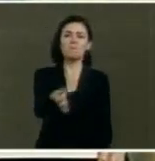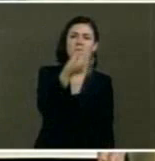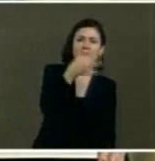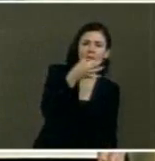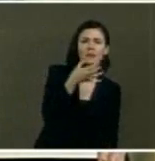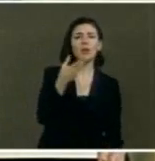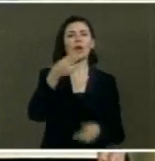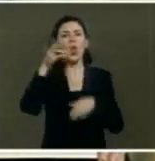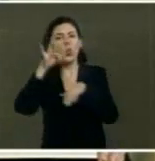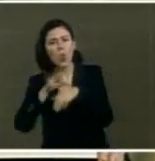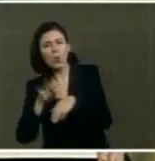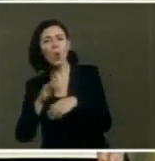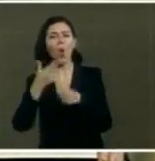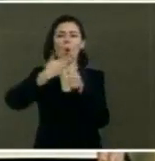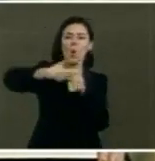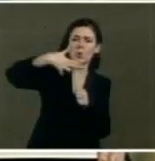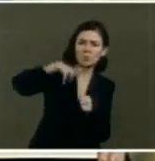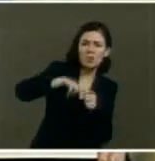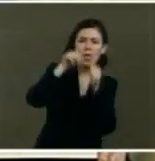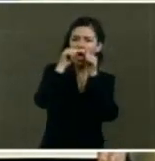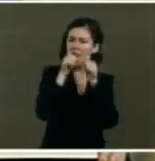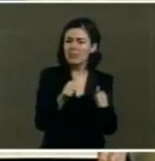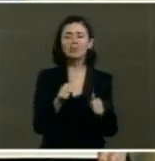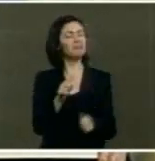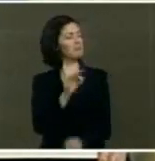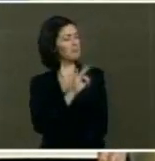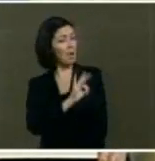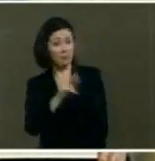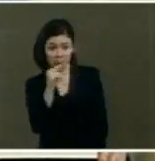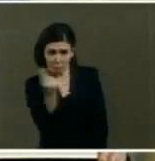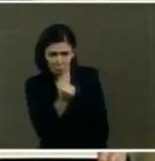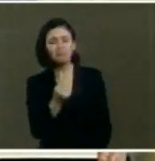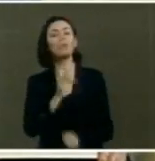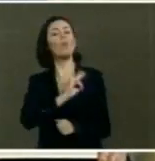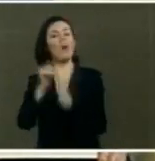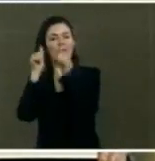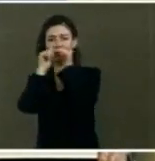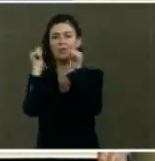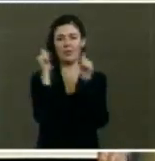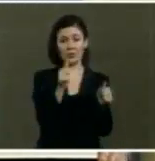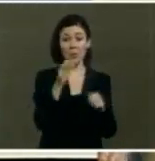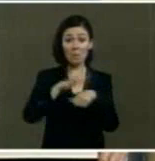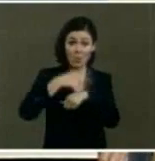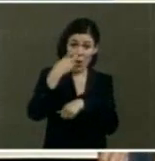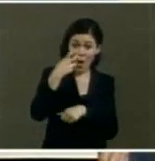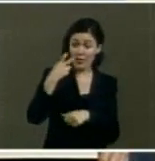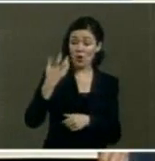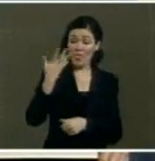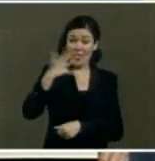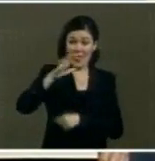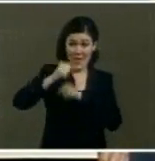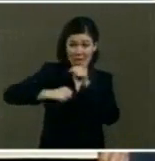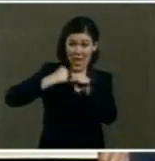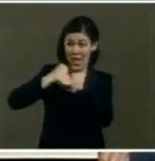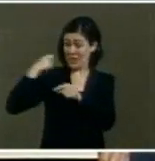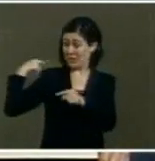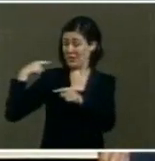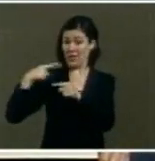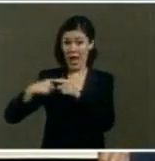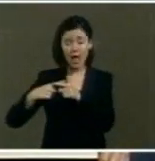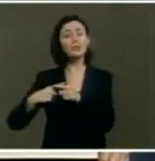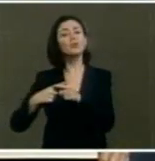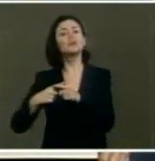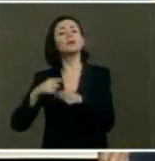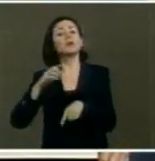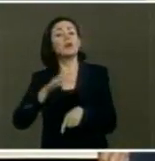cualquier mexicano que lo necesite. Para ello, en los últimos 10 años, aumentamos la cobertura